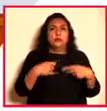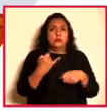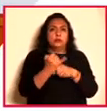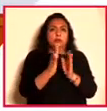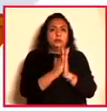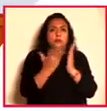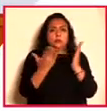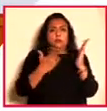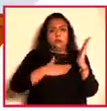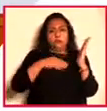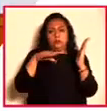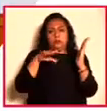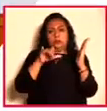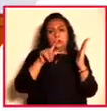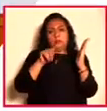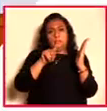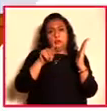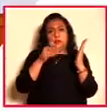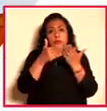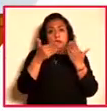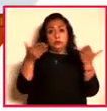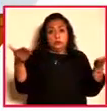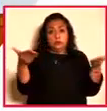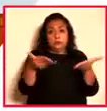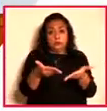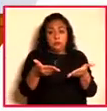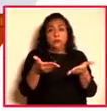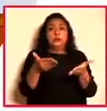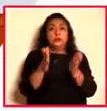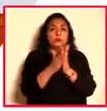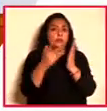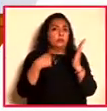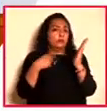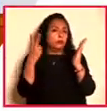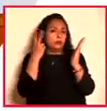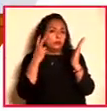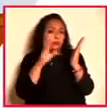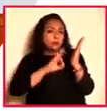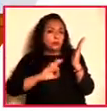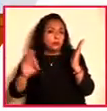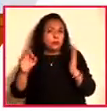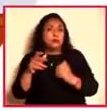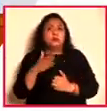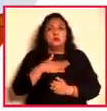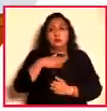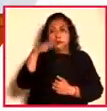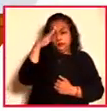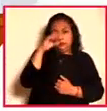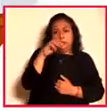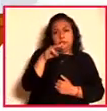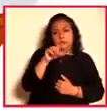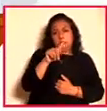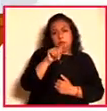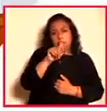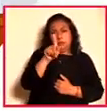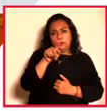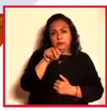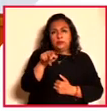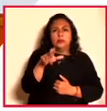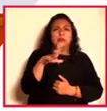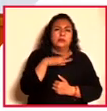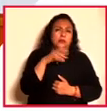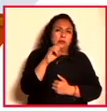Soy Malintzin, que ahora es presentado como audiolibro. Yo creo que Malintzin, más allá de ser